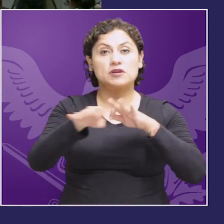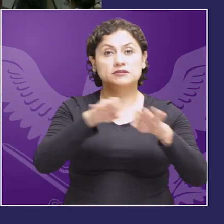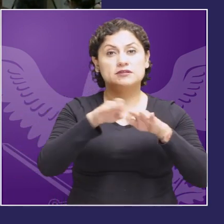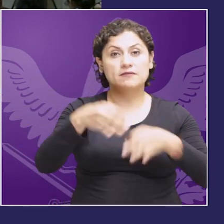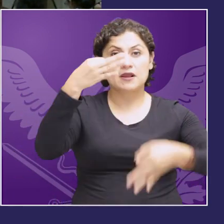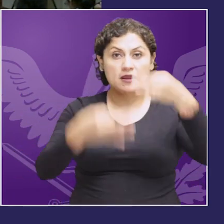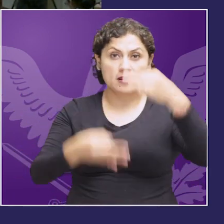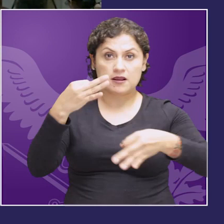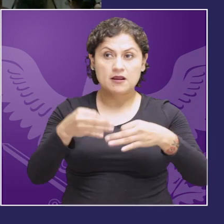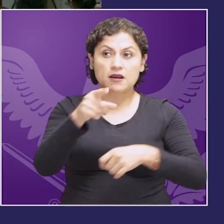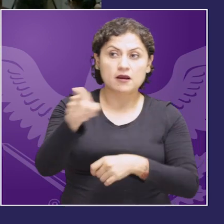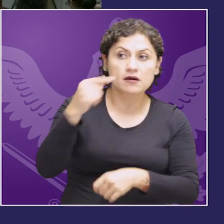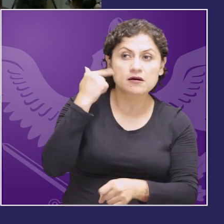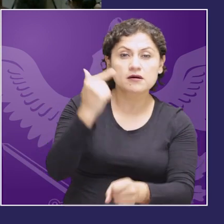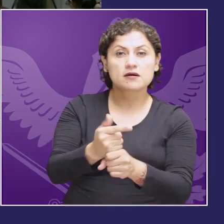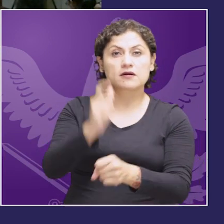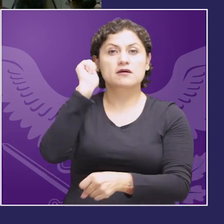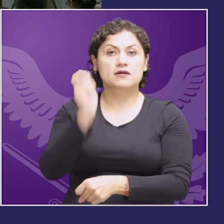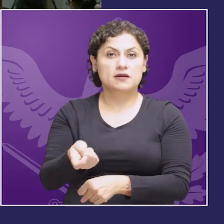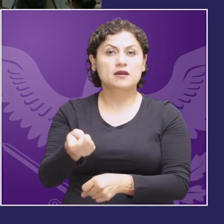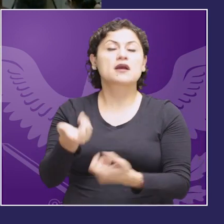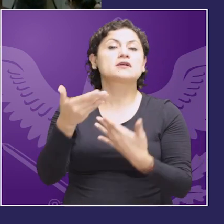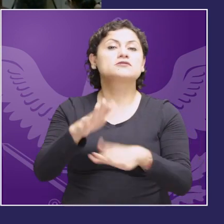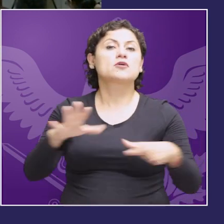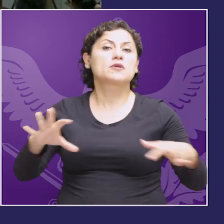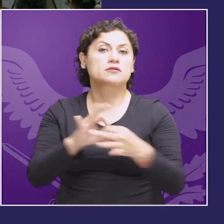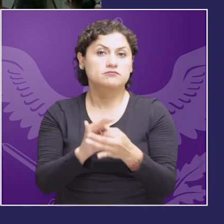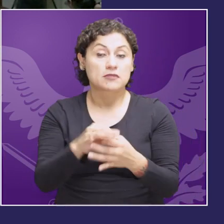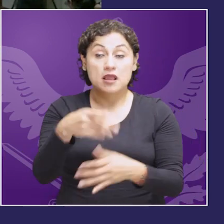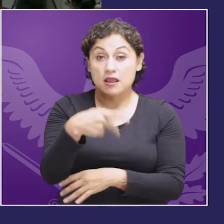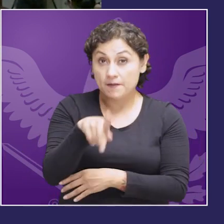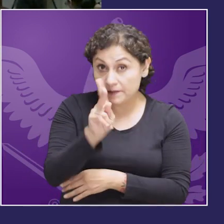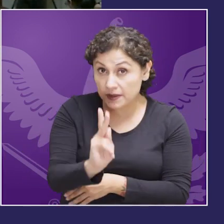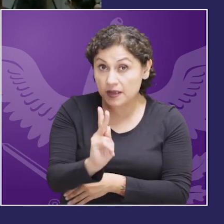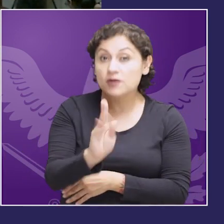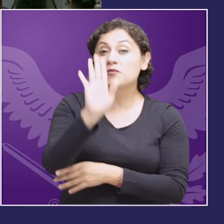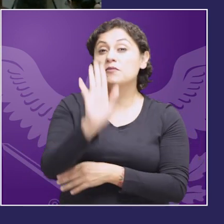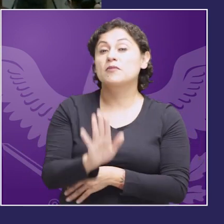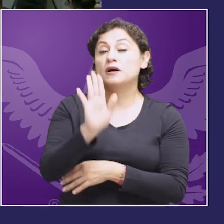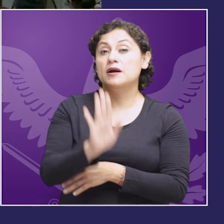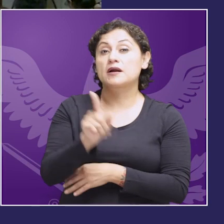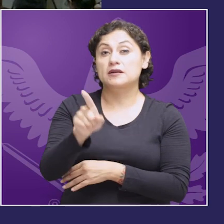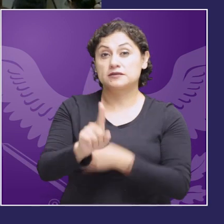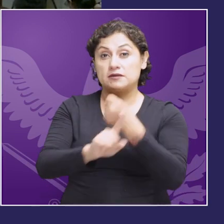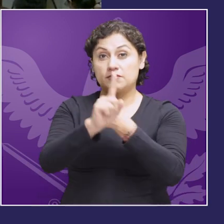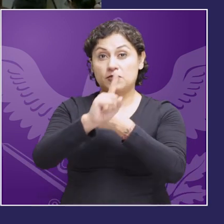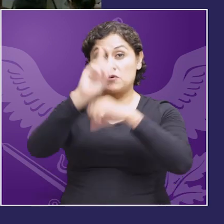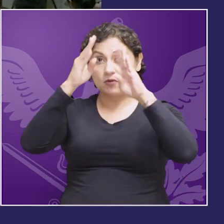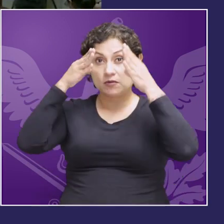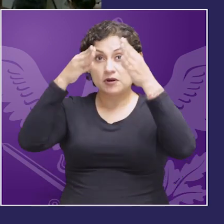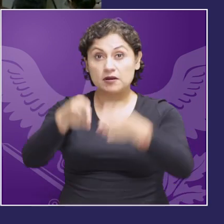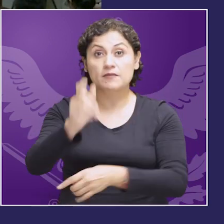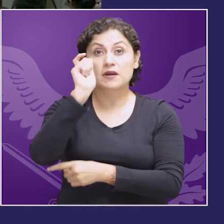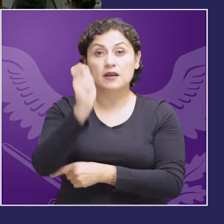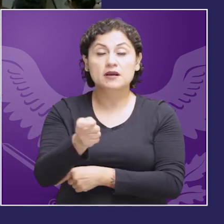países, cada vez existen más criterios jurisprudenciales por los cuales los operadores y operadoras de justicia diferencian un feminicidio en